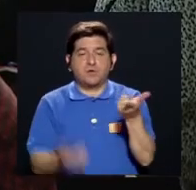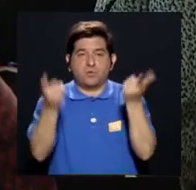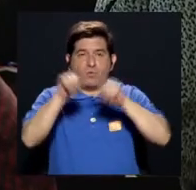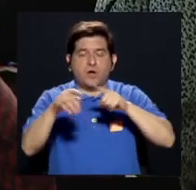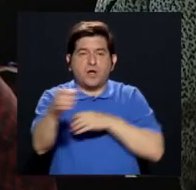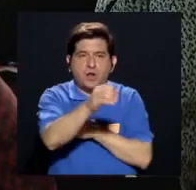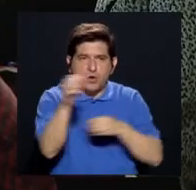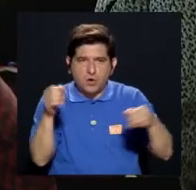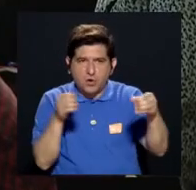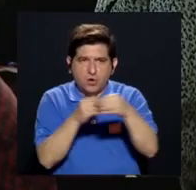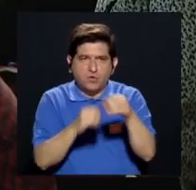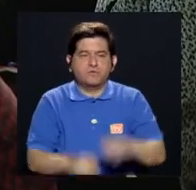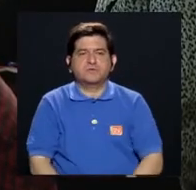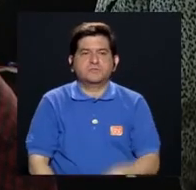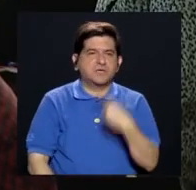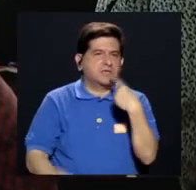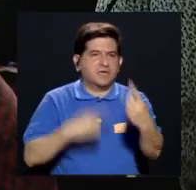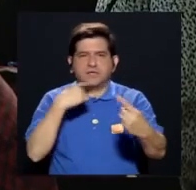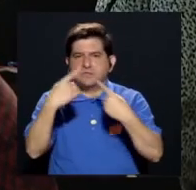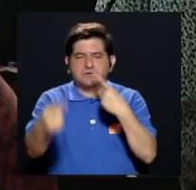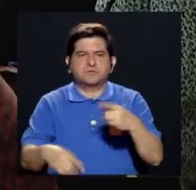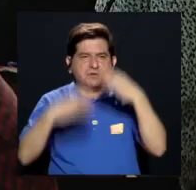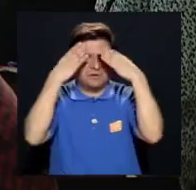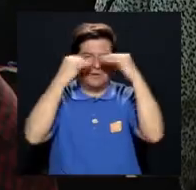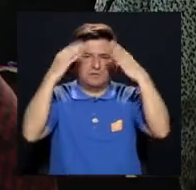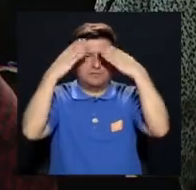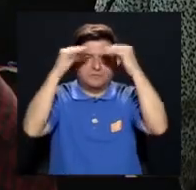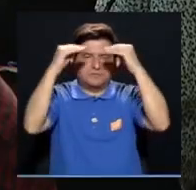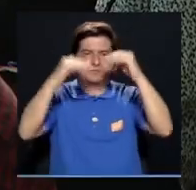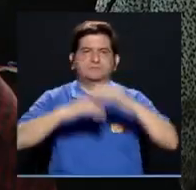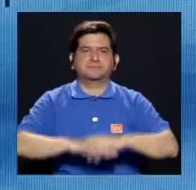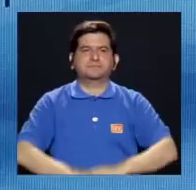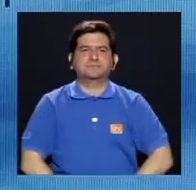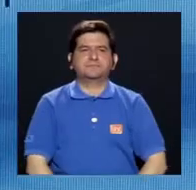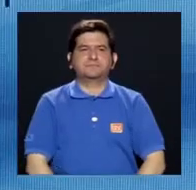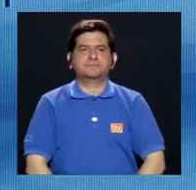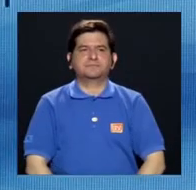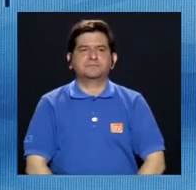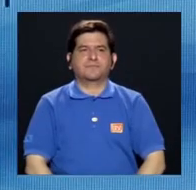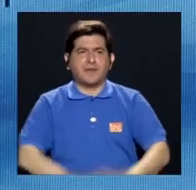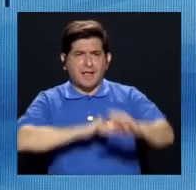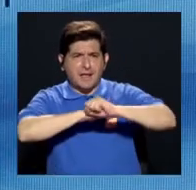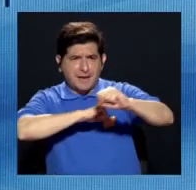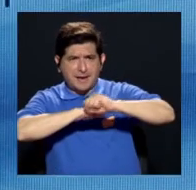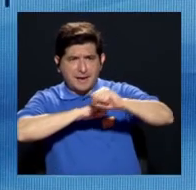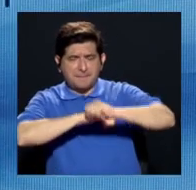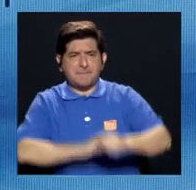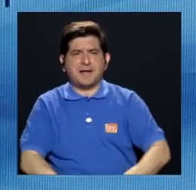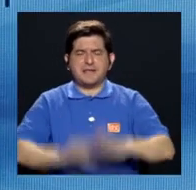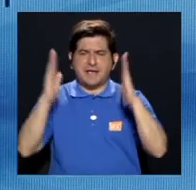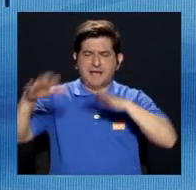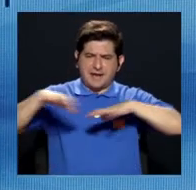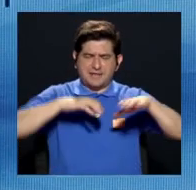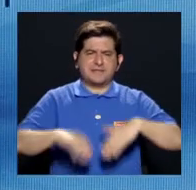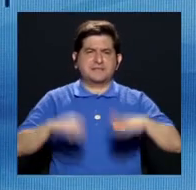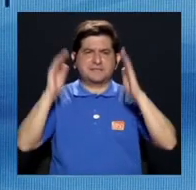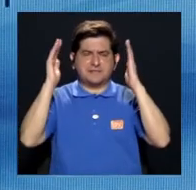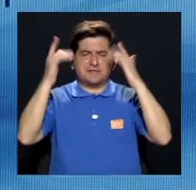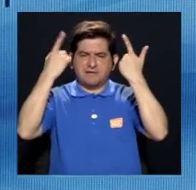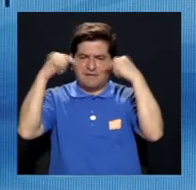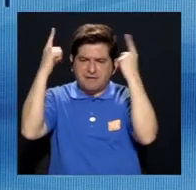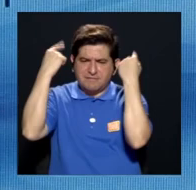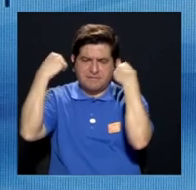con la Oficina de Divulgación e Información, cuya campaña Grandes Acciones, Grandes